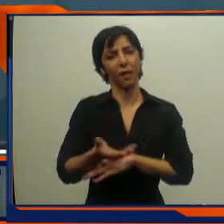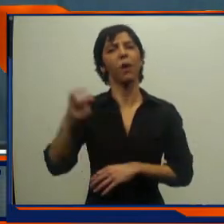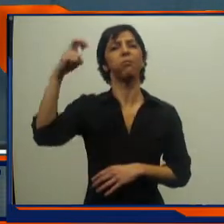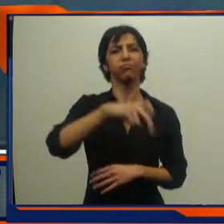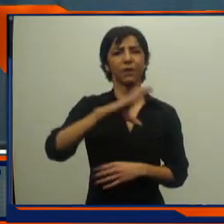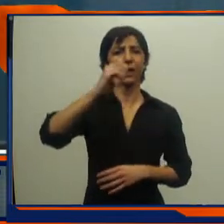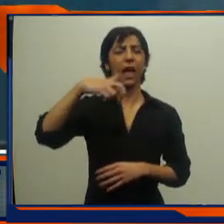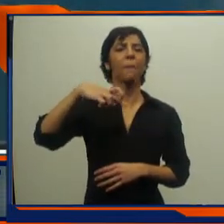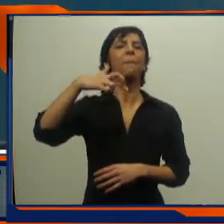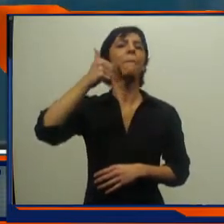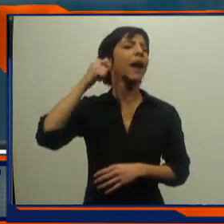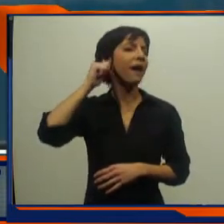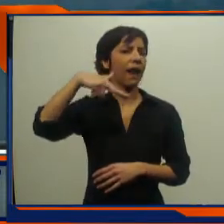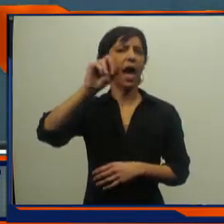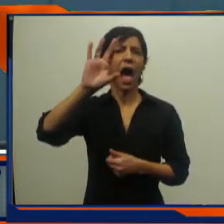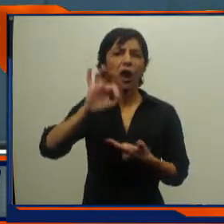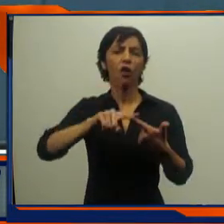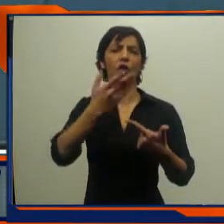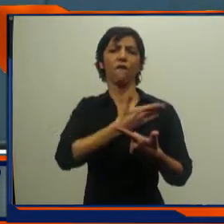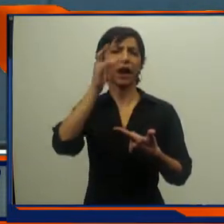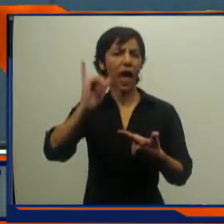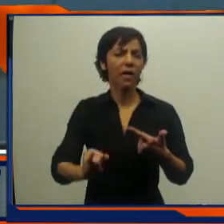Campagnaro, Federico Fernández,